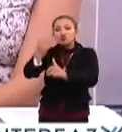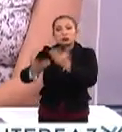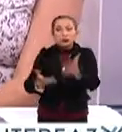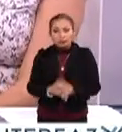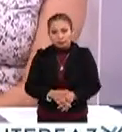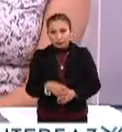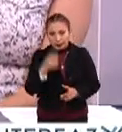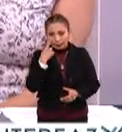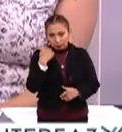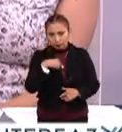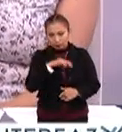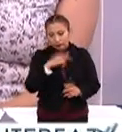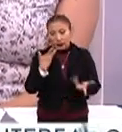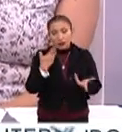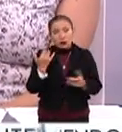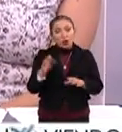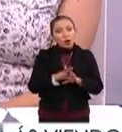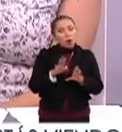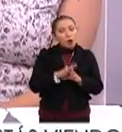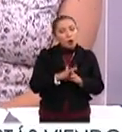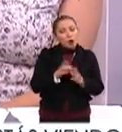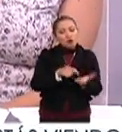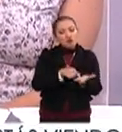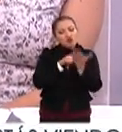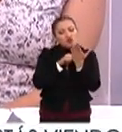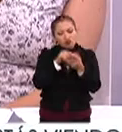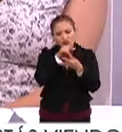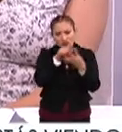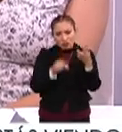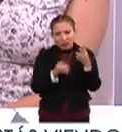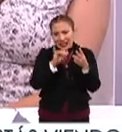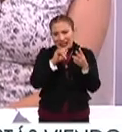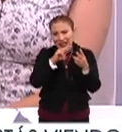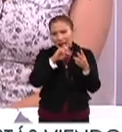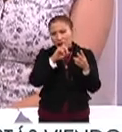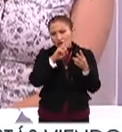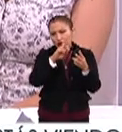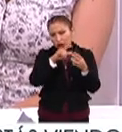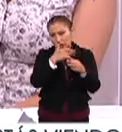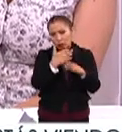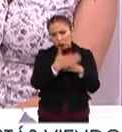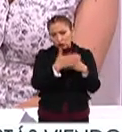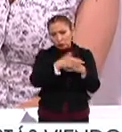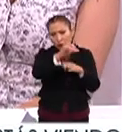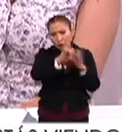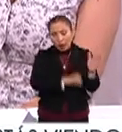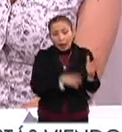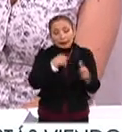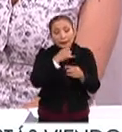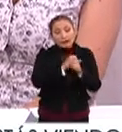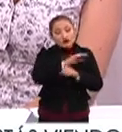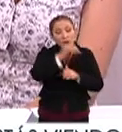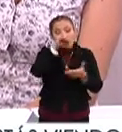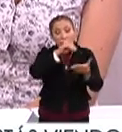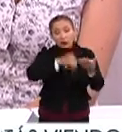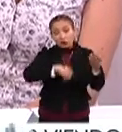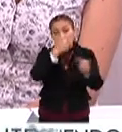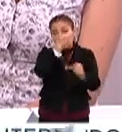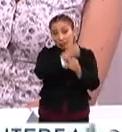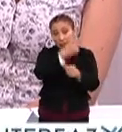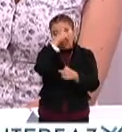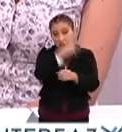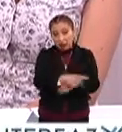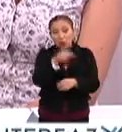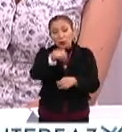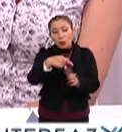de educación? Precisamente lo que queremos hacer es tener indicadores, y ya llevamos, por ejemplo, ahorita vamos a presentar el próximo mes el informe Ciudad de México, que es